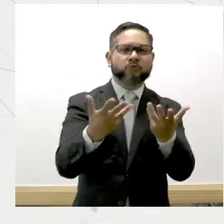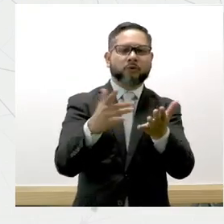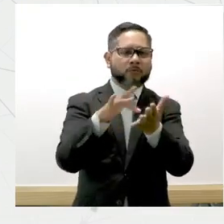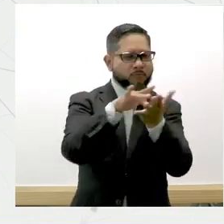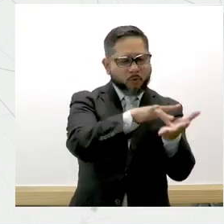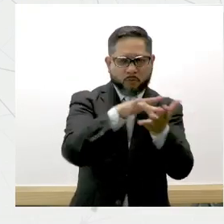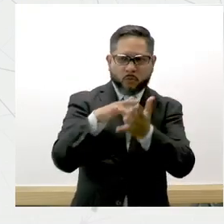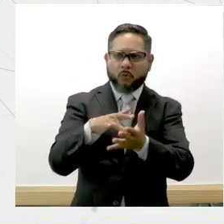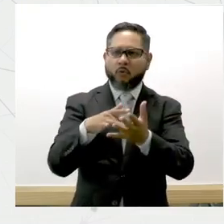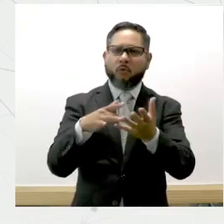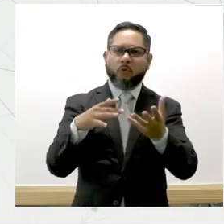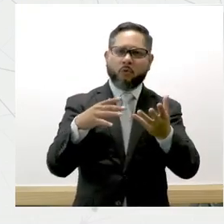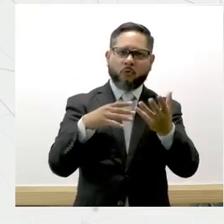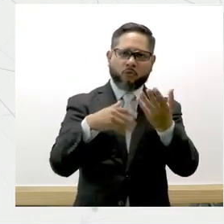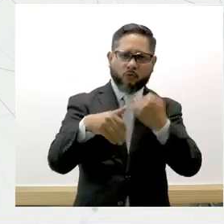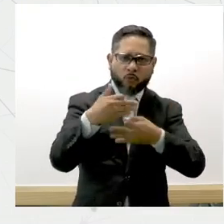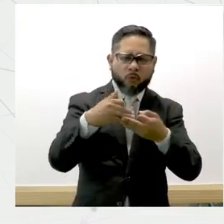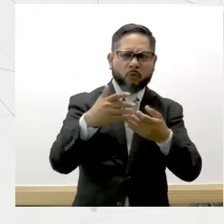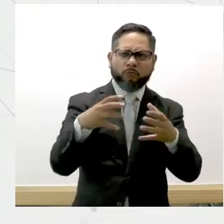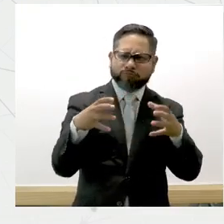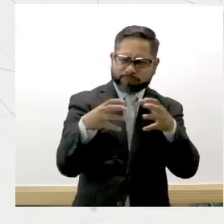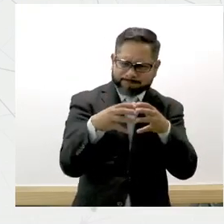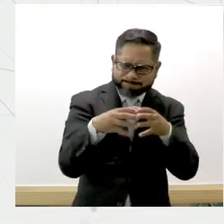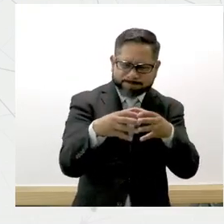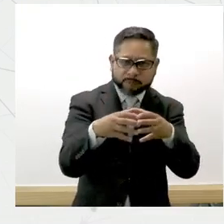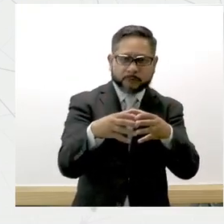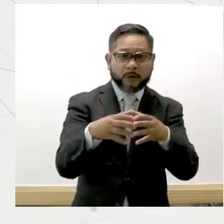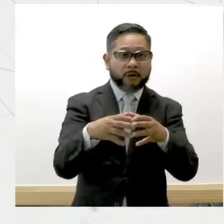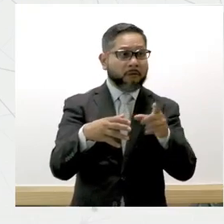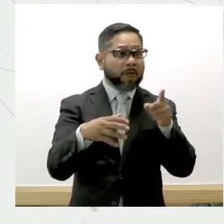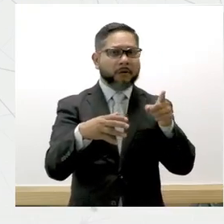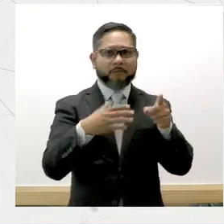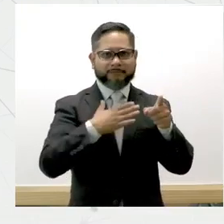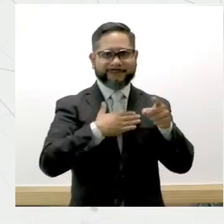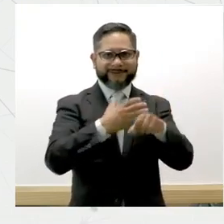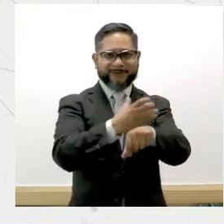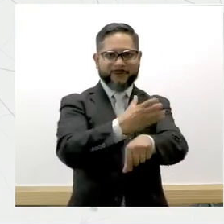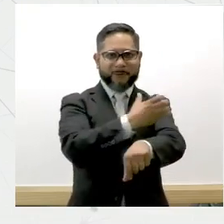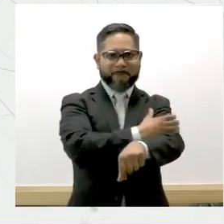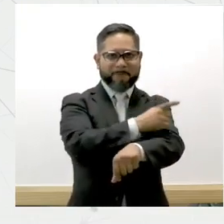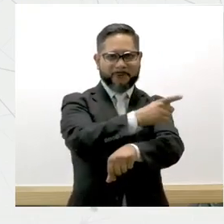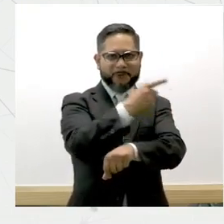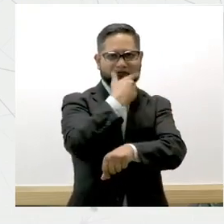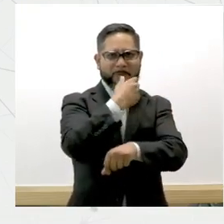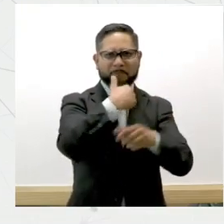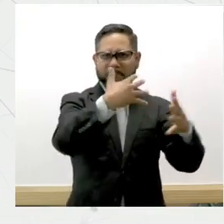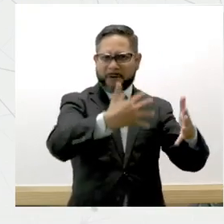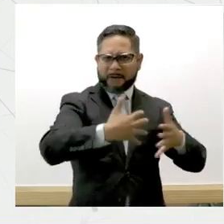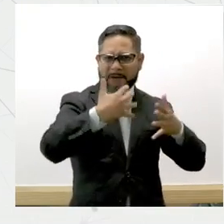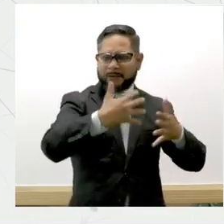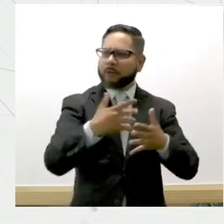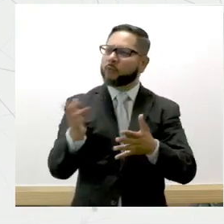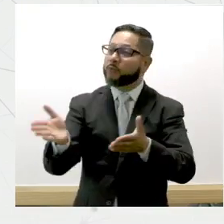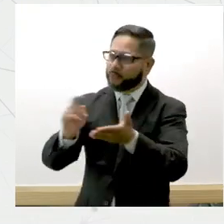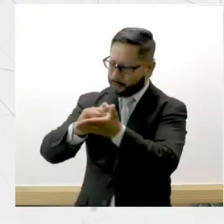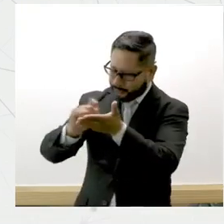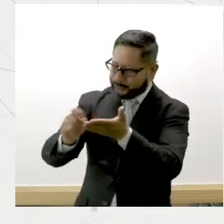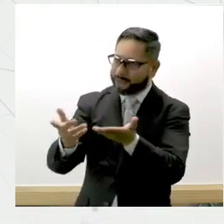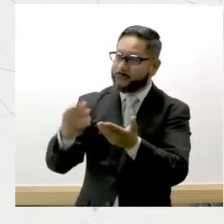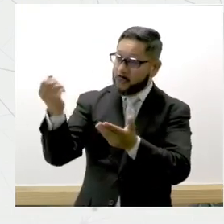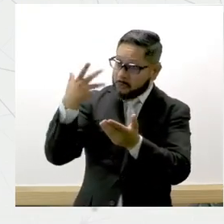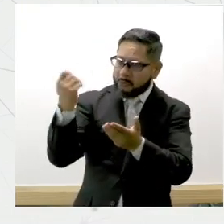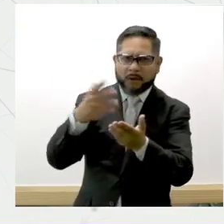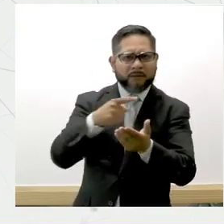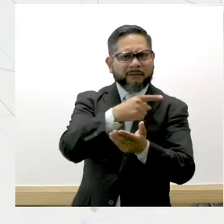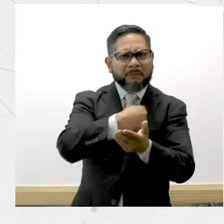¿no? Yo tengo y siempre reconozco que grandes compañeros me han animado a escribir, a dar conferencias, me han invitado y me han impulsado a lo